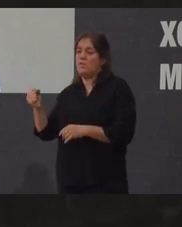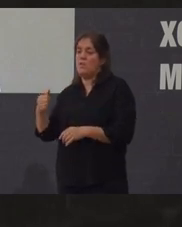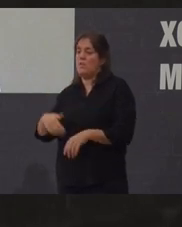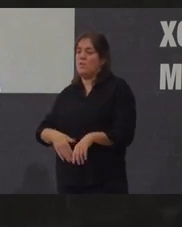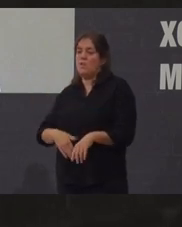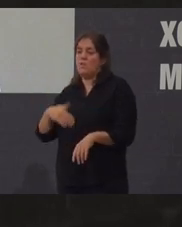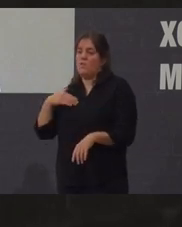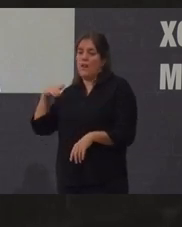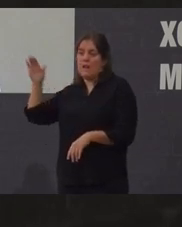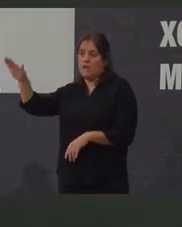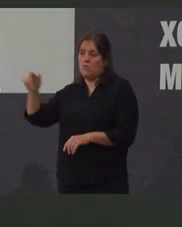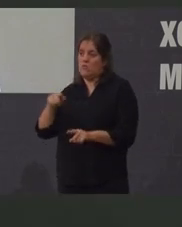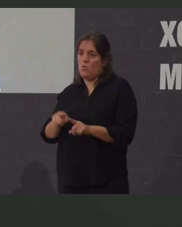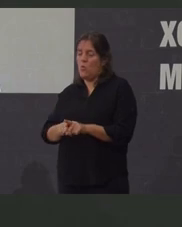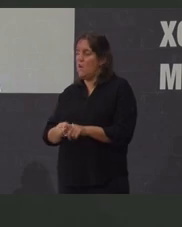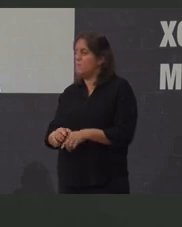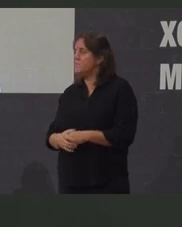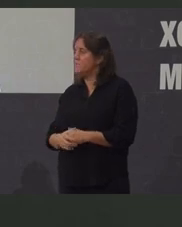franquismo.